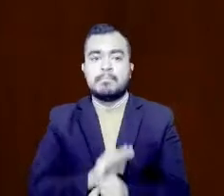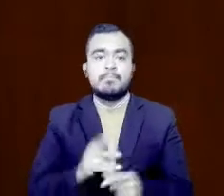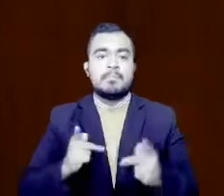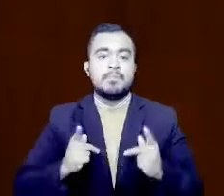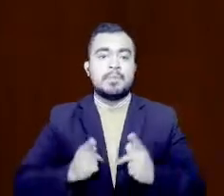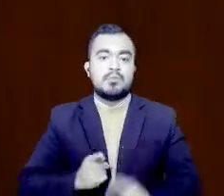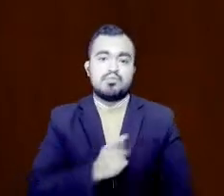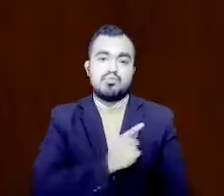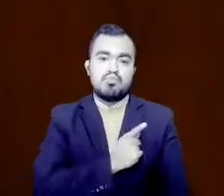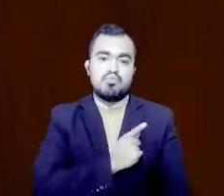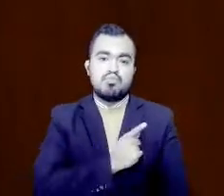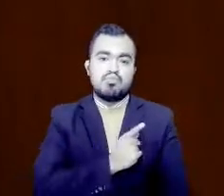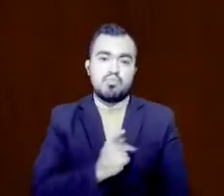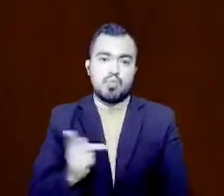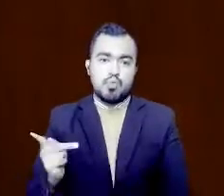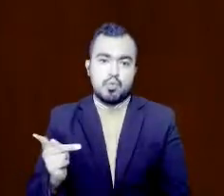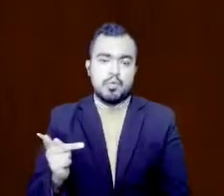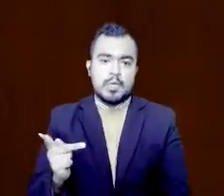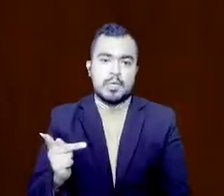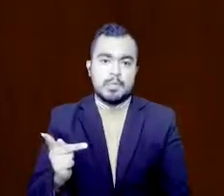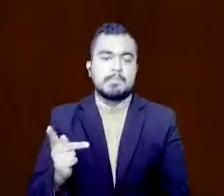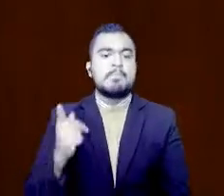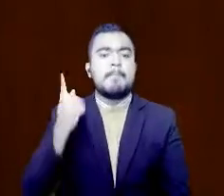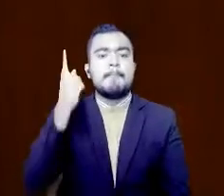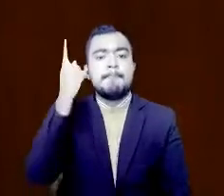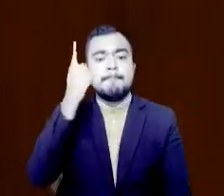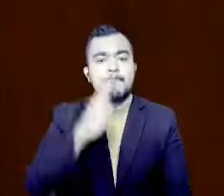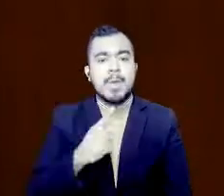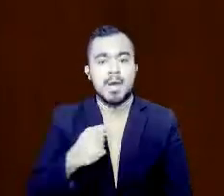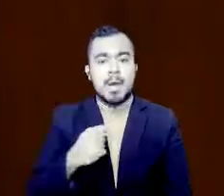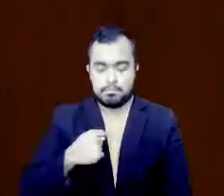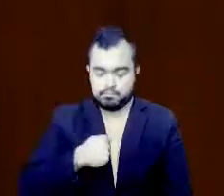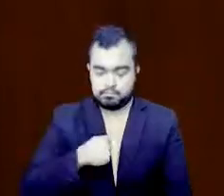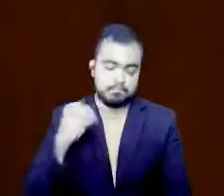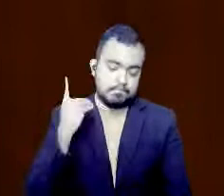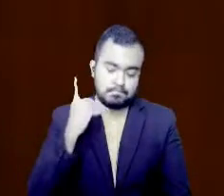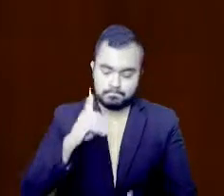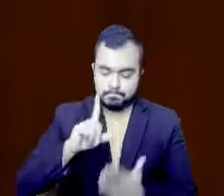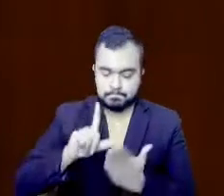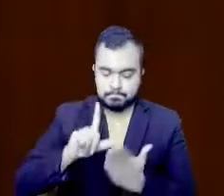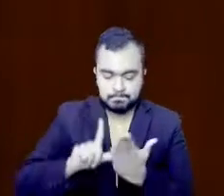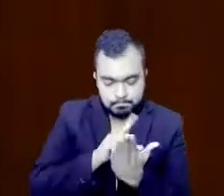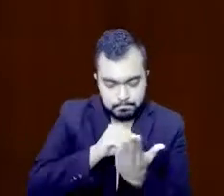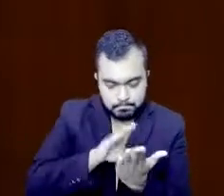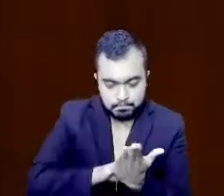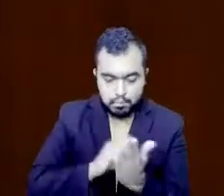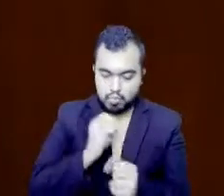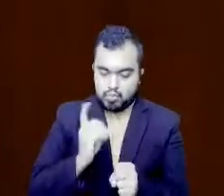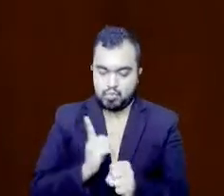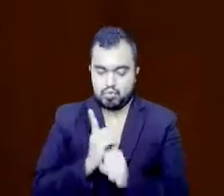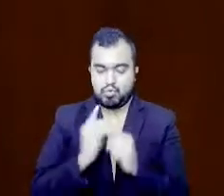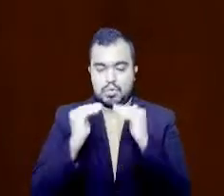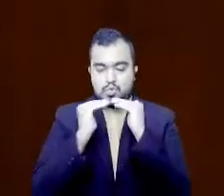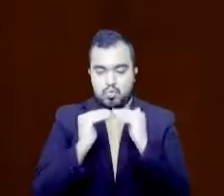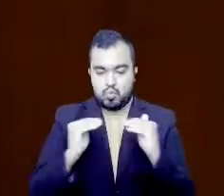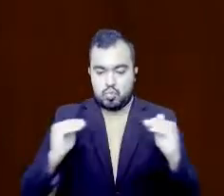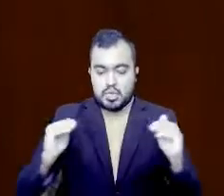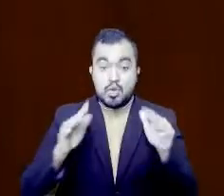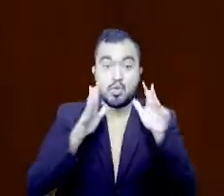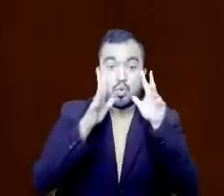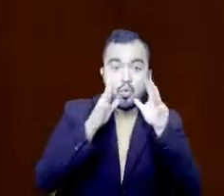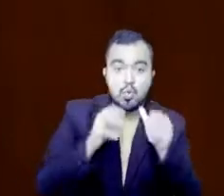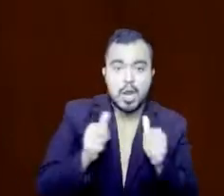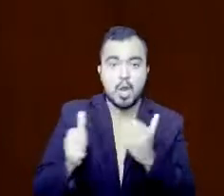es legislar para que se dé la igualdad de oportunidades tanto en lo rural como en lo urbano. En